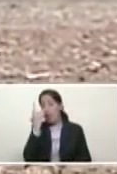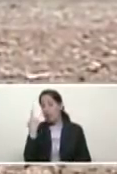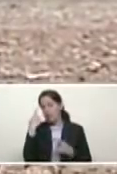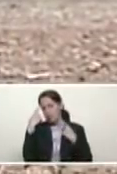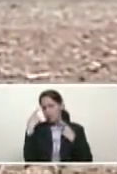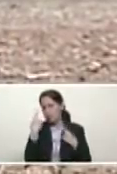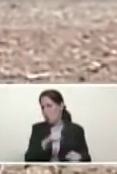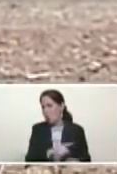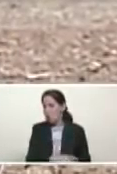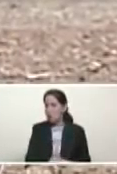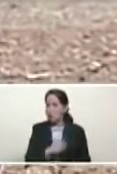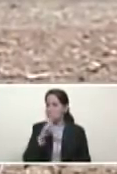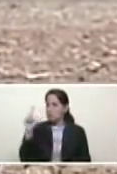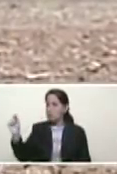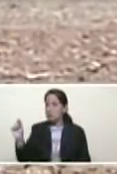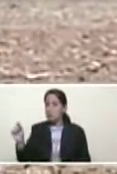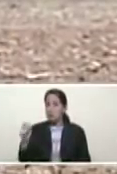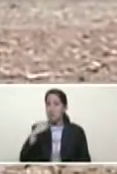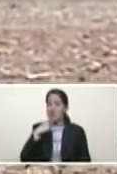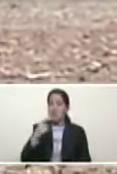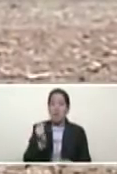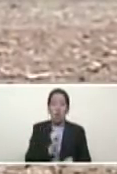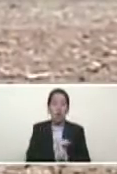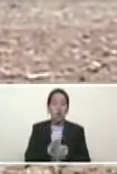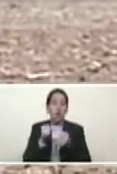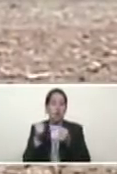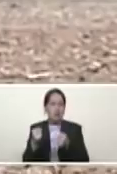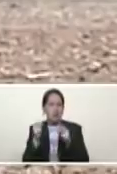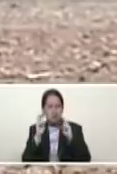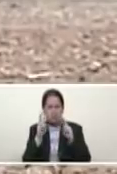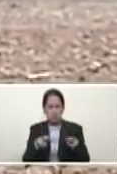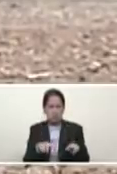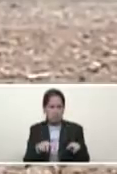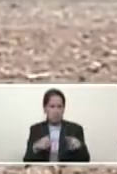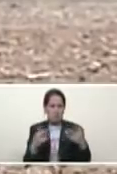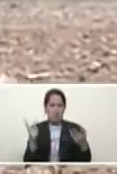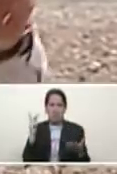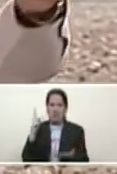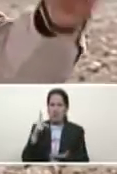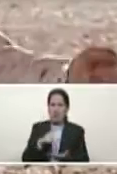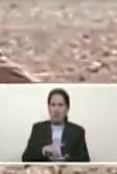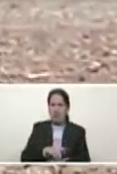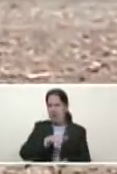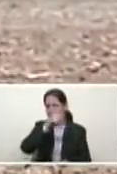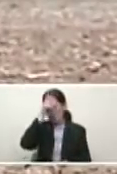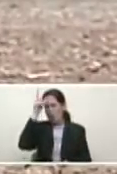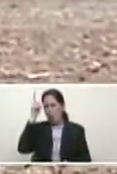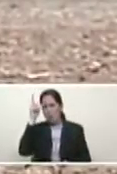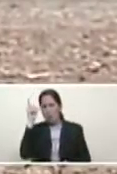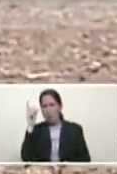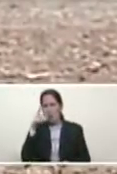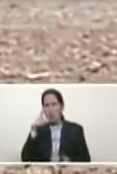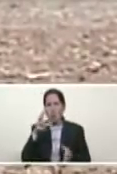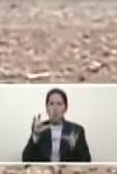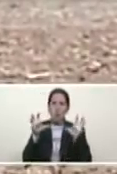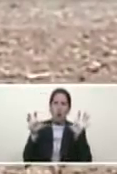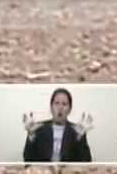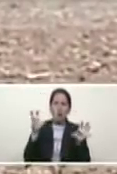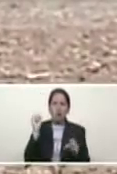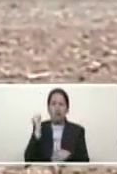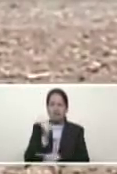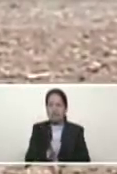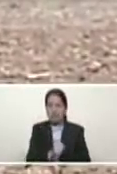a una operación a la cárcel de Tocorón. Cuando ellos vieron llegar al monstruo asesino de Leopoldo López y